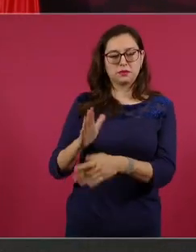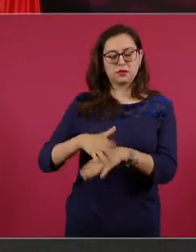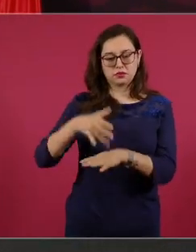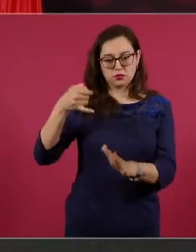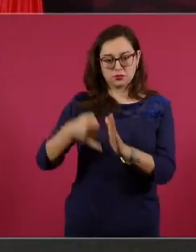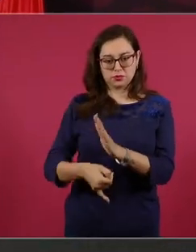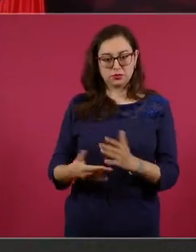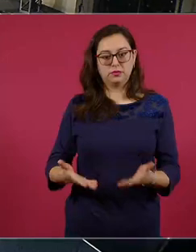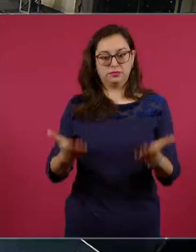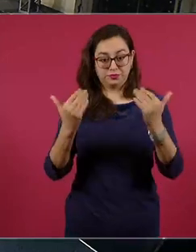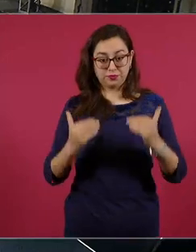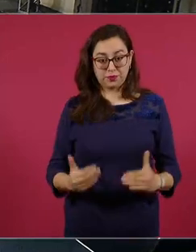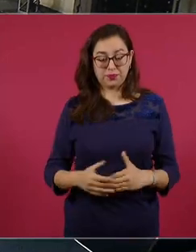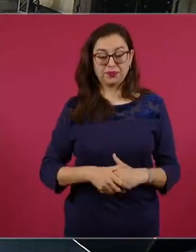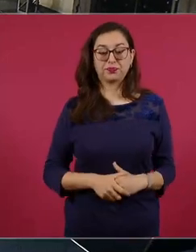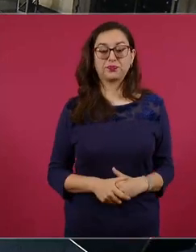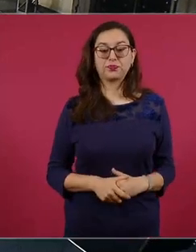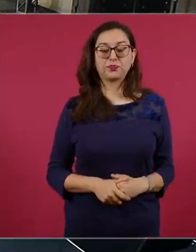Vamos.